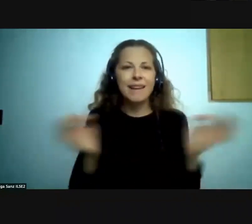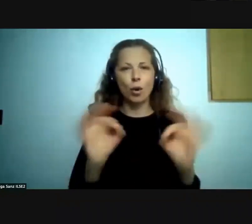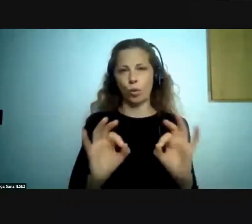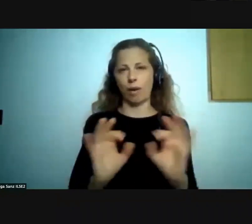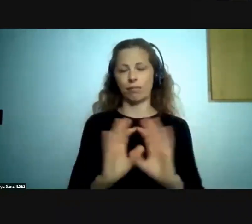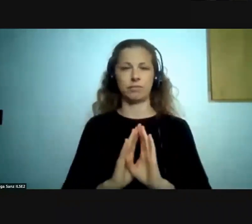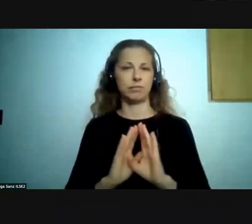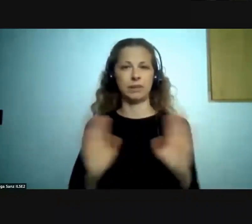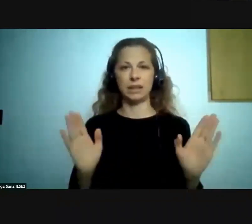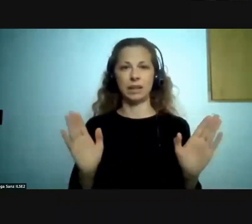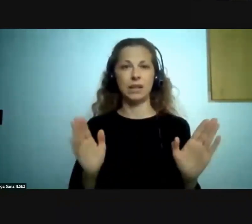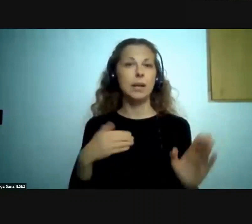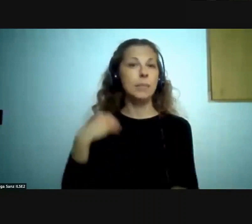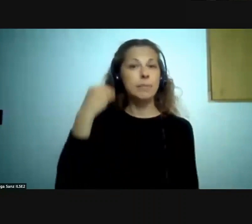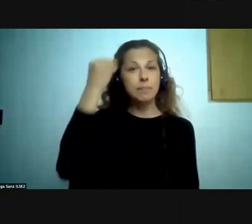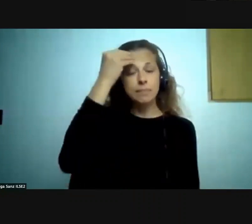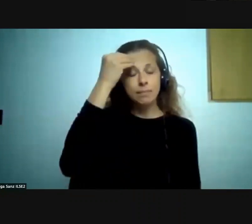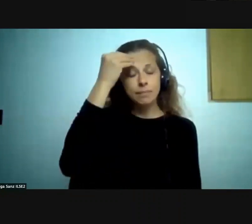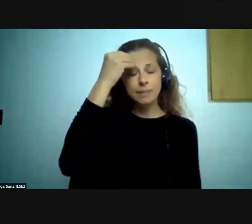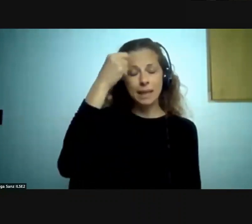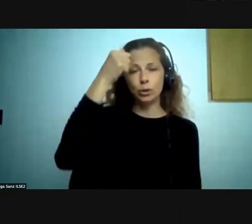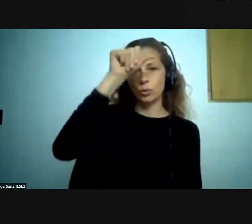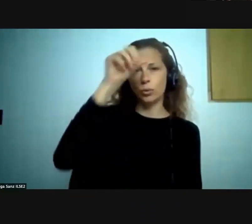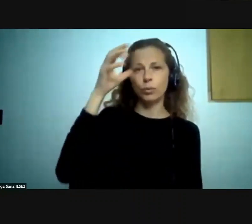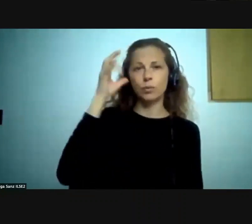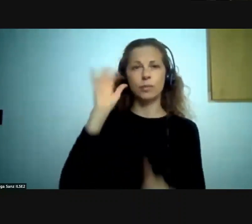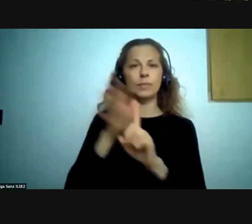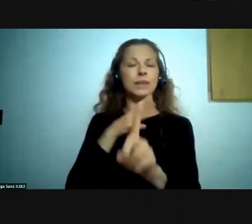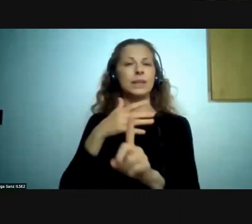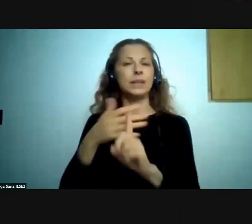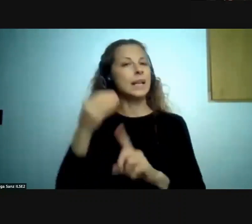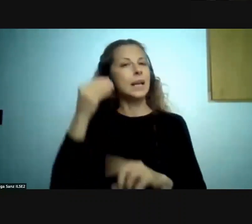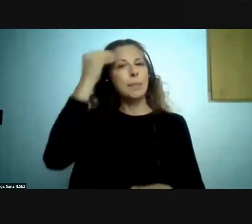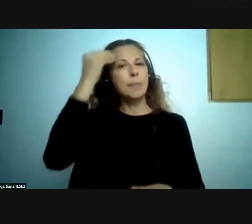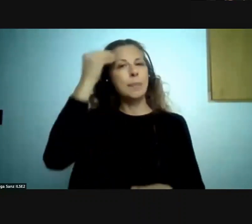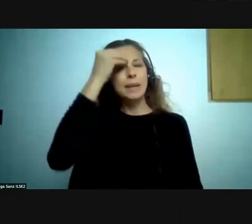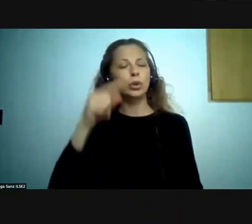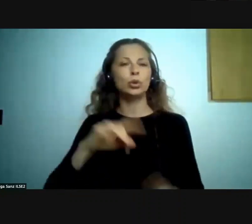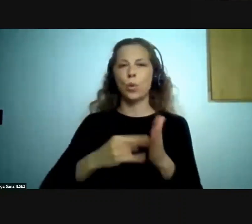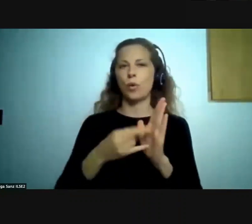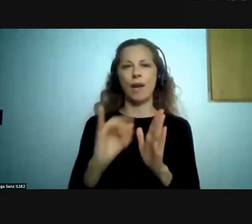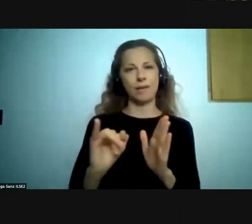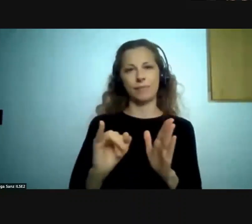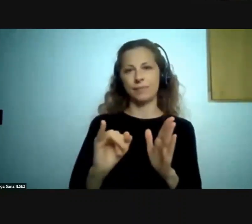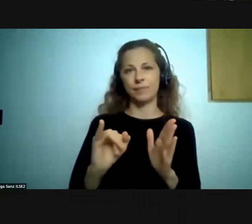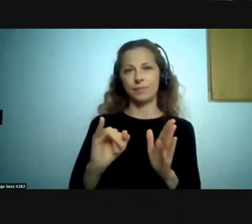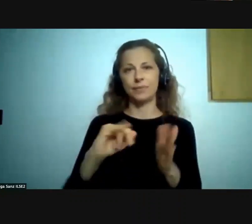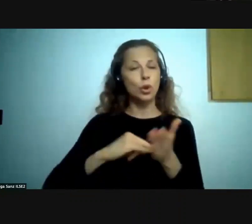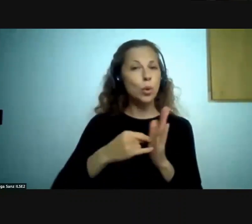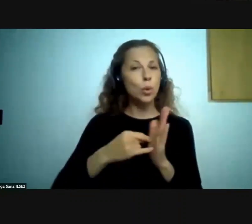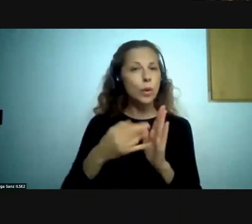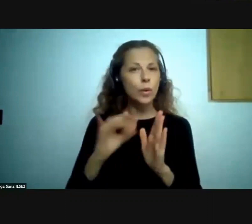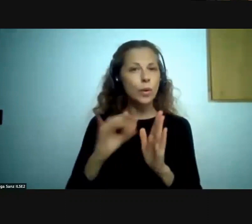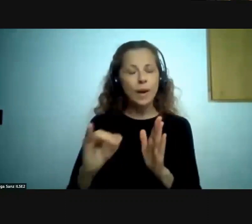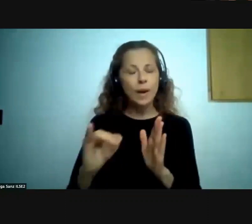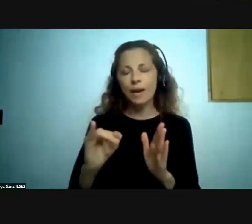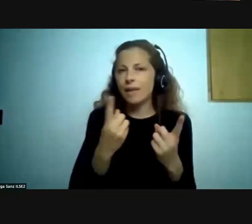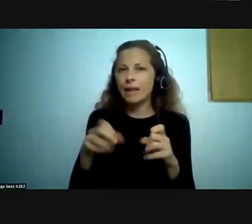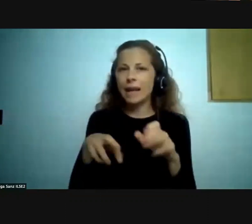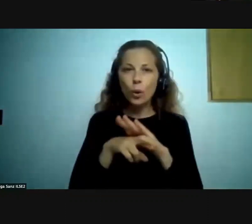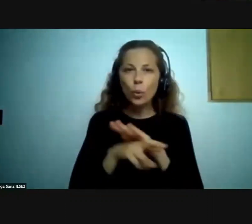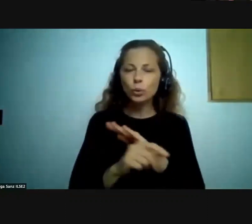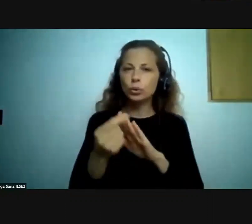violencia de género tiene solución. Realmente tiene solución si pusiéramos todos los medios y recursos para